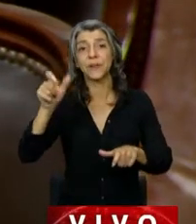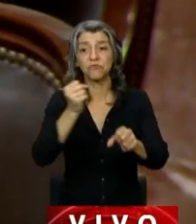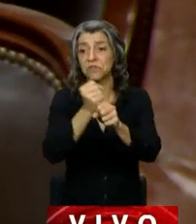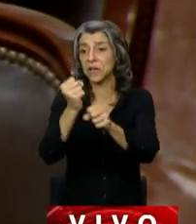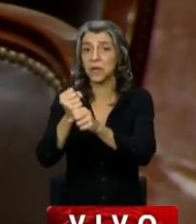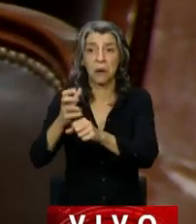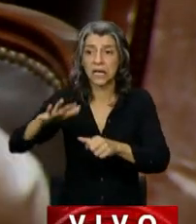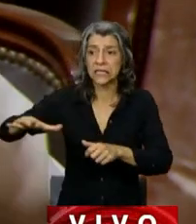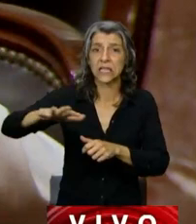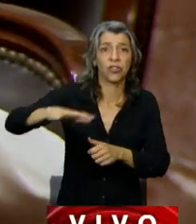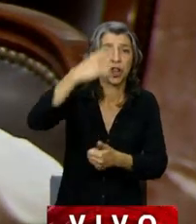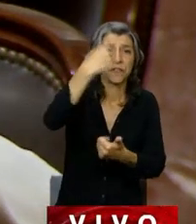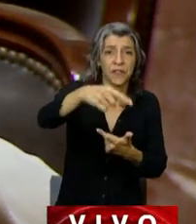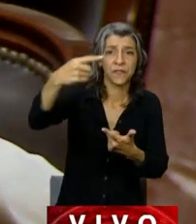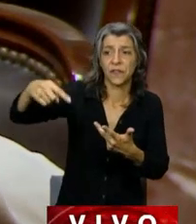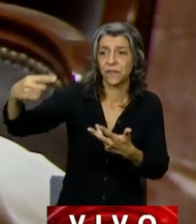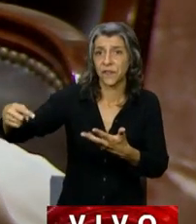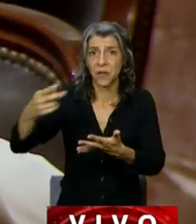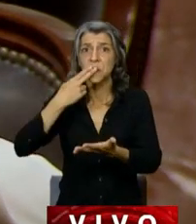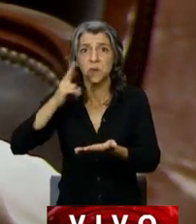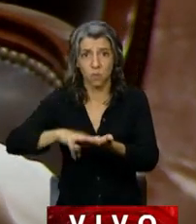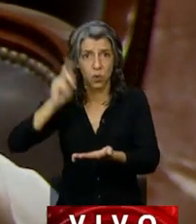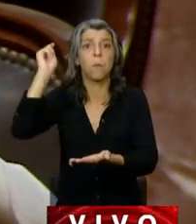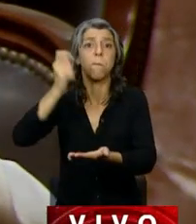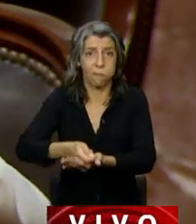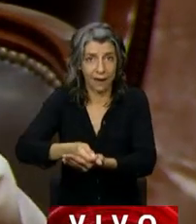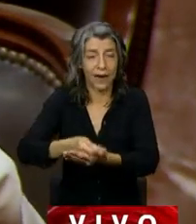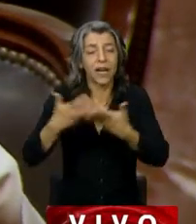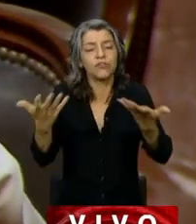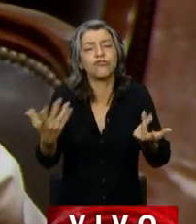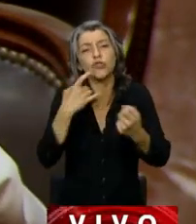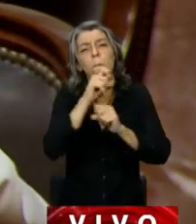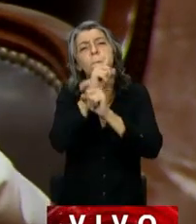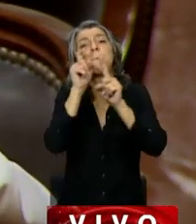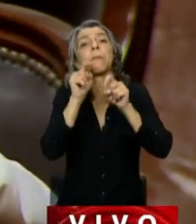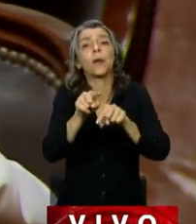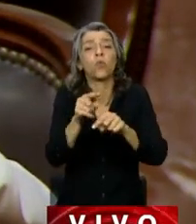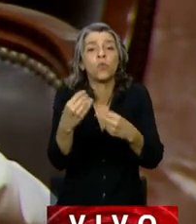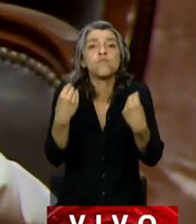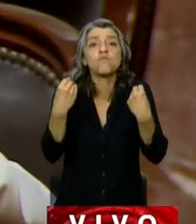distintos sectores pagan impuestos. Yo me pregunto por qué hay